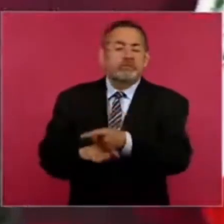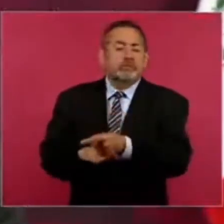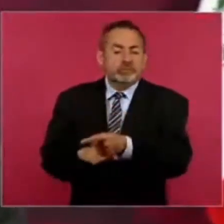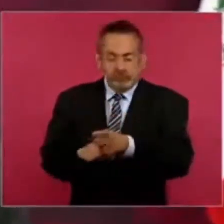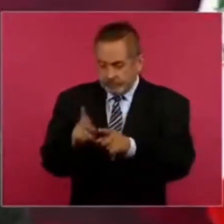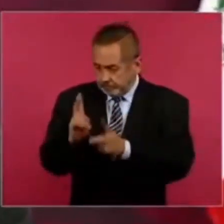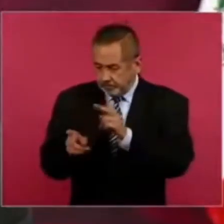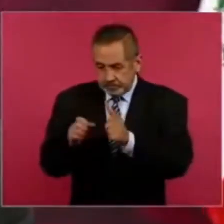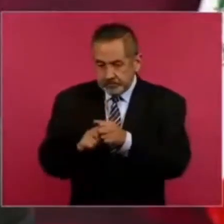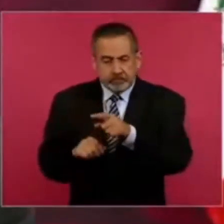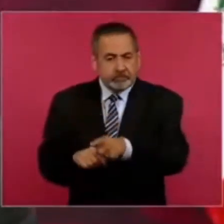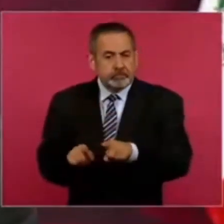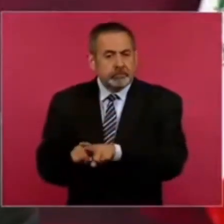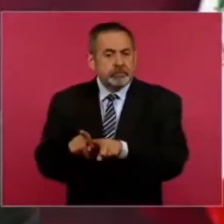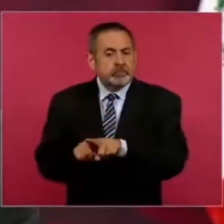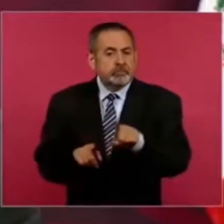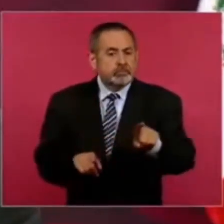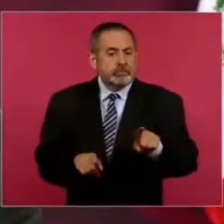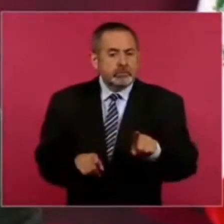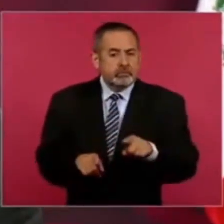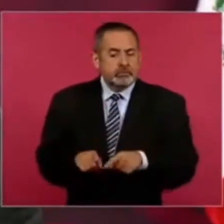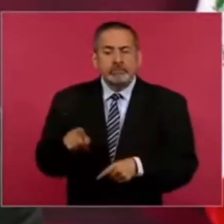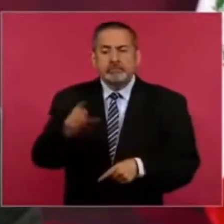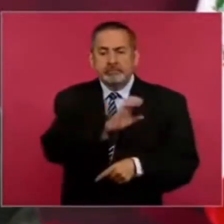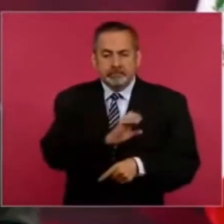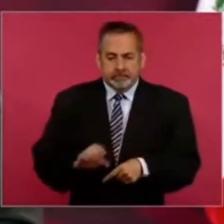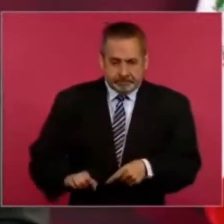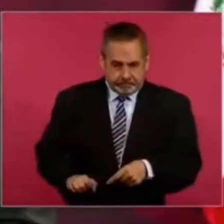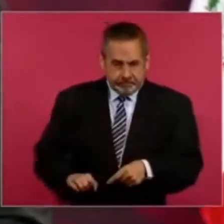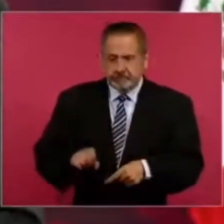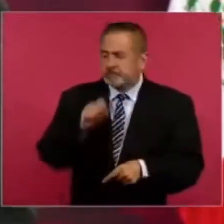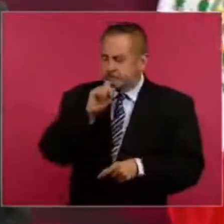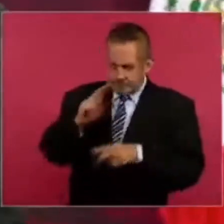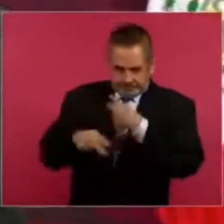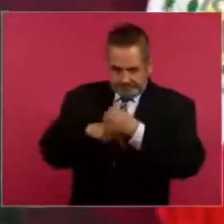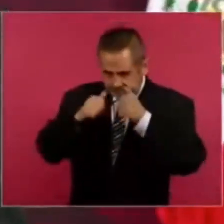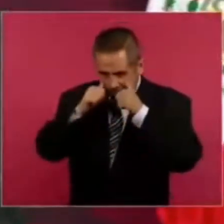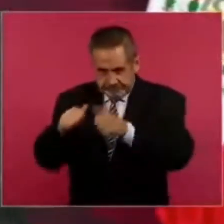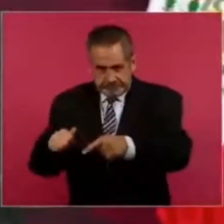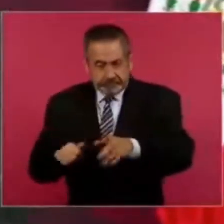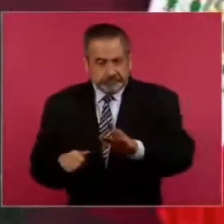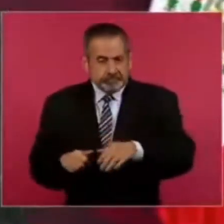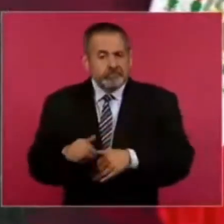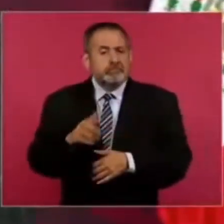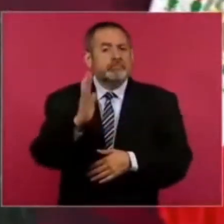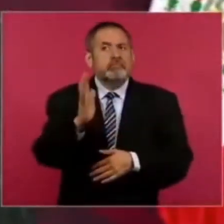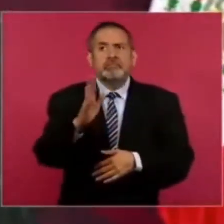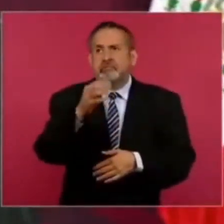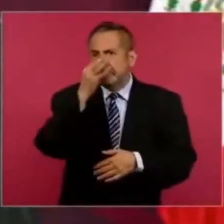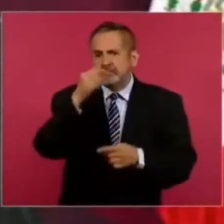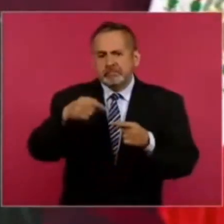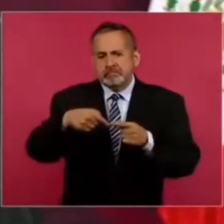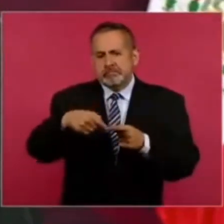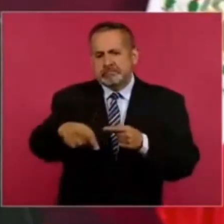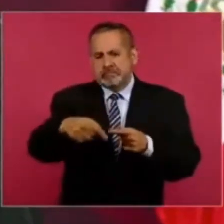hablamos también de lo de Catepec y ya va a entrar